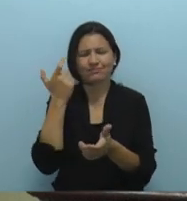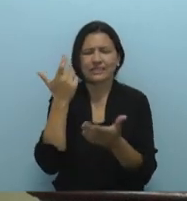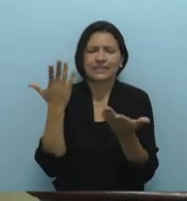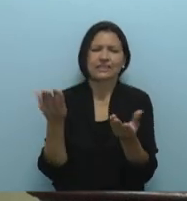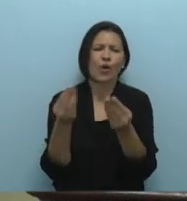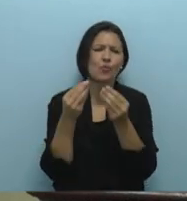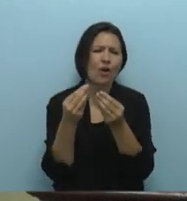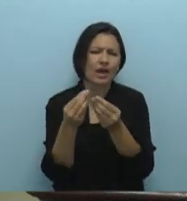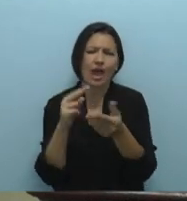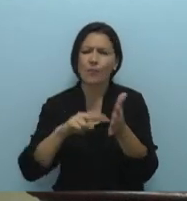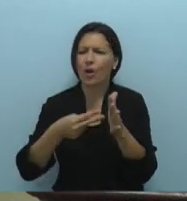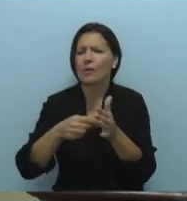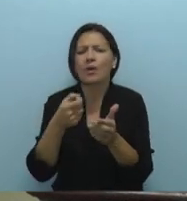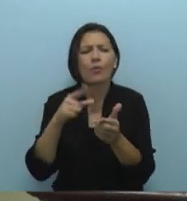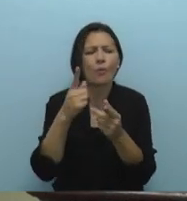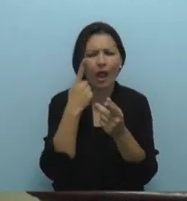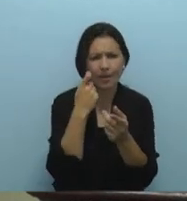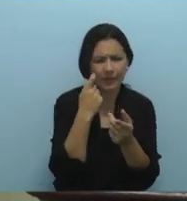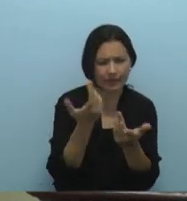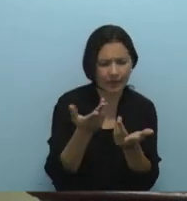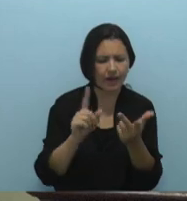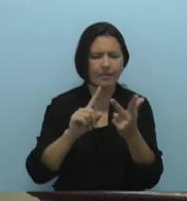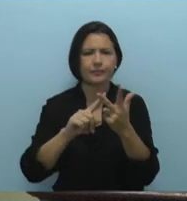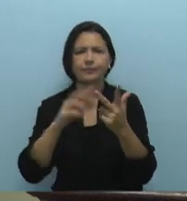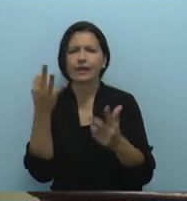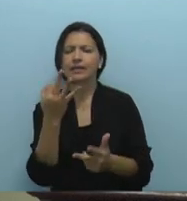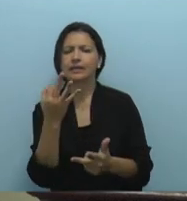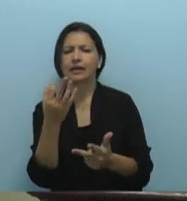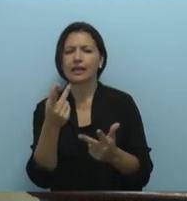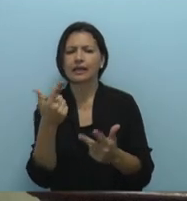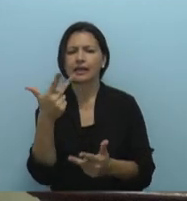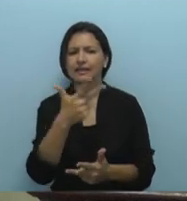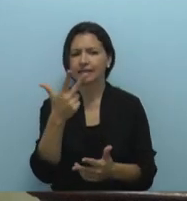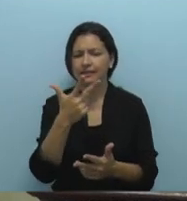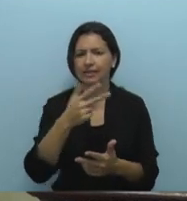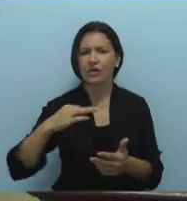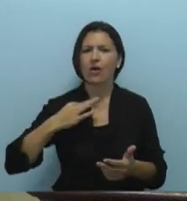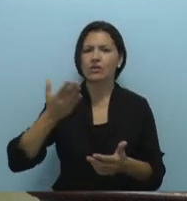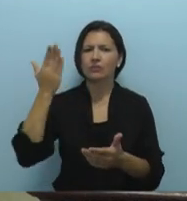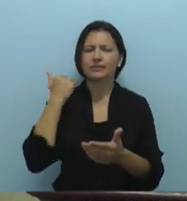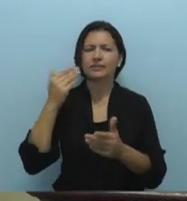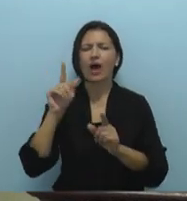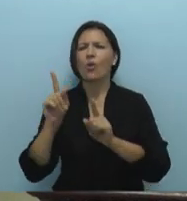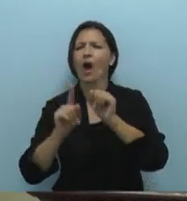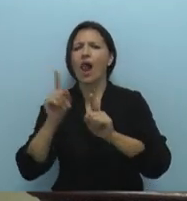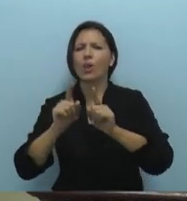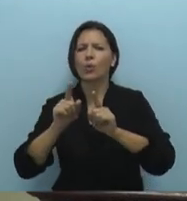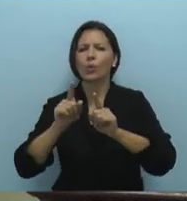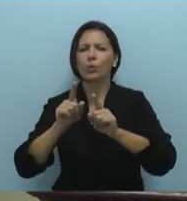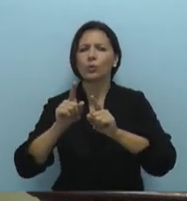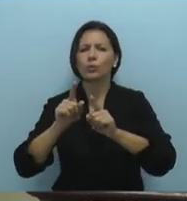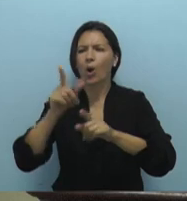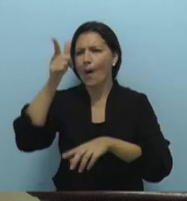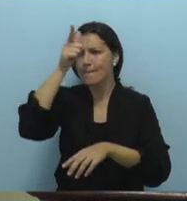proyecto de comunicación por presuntas irregularidades en el concurso de ascenso policial año 2023, donde agentes que